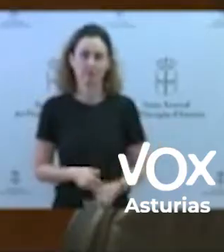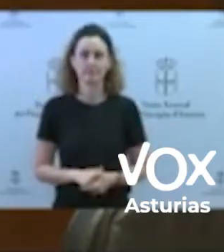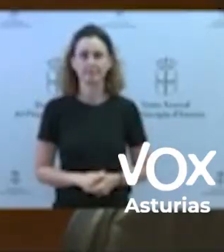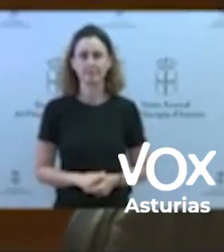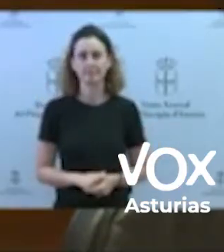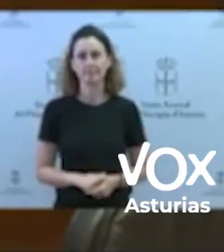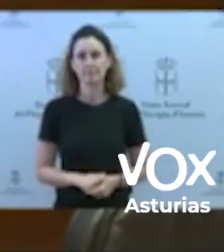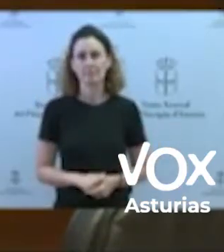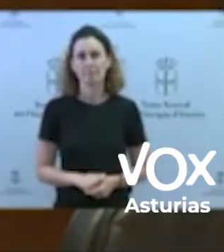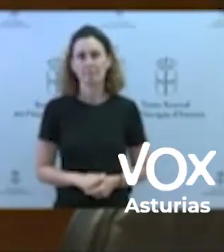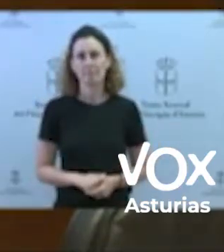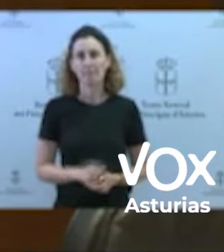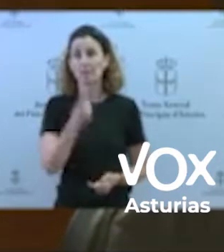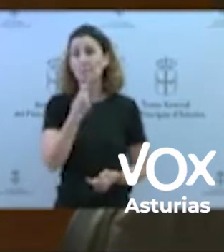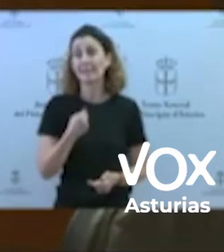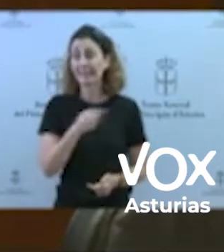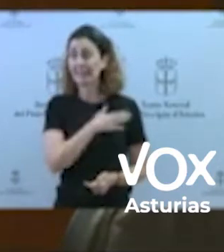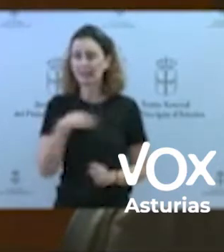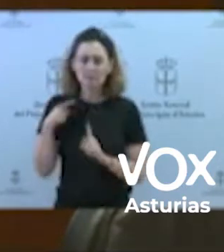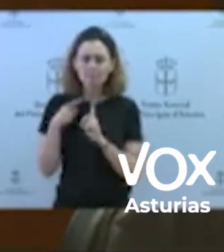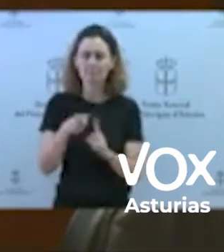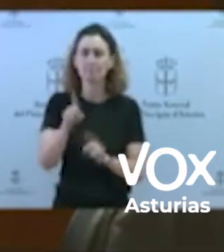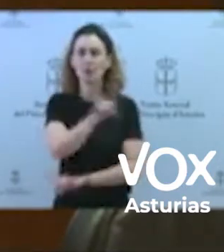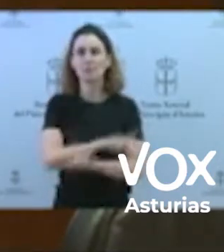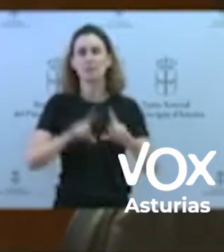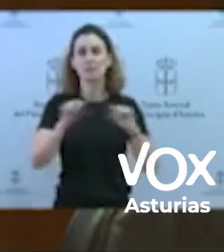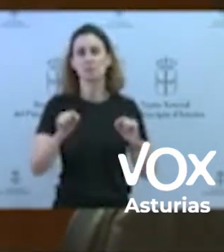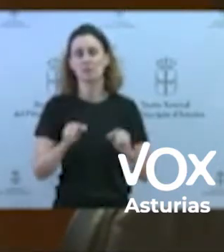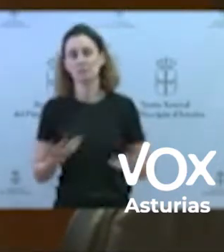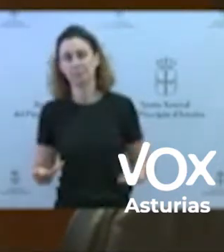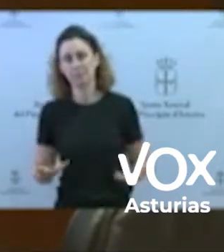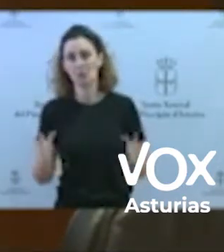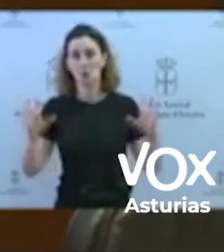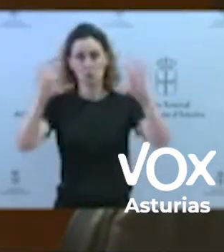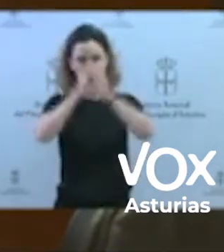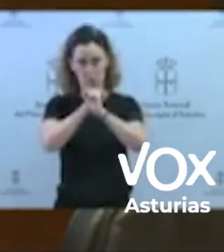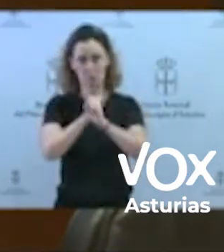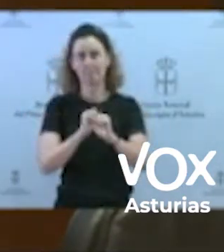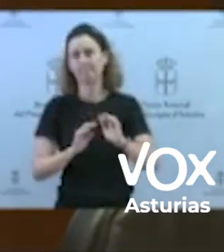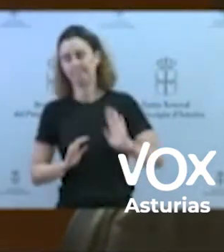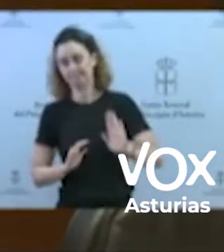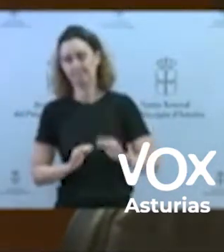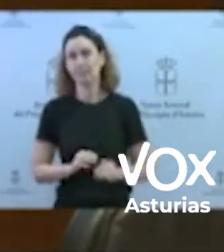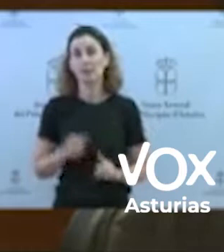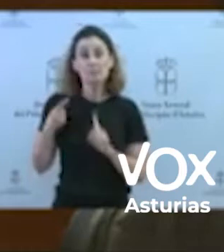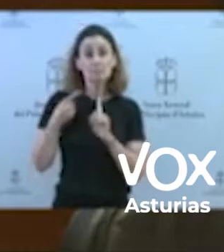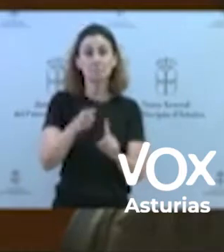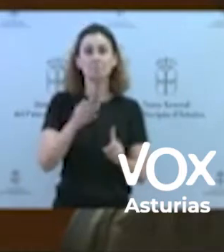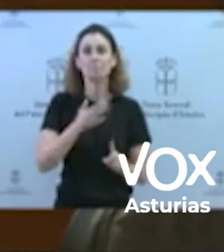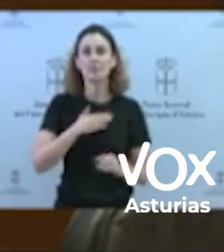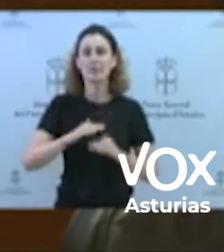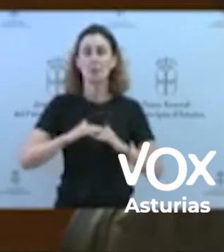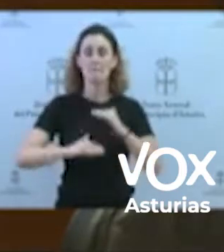en los problemas de Asturias. Yo no lo tengo tan claro. Lo que tenemos claro es que está muy centrado en su carrera política. No sé si le han ofrecido algo